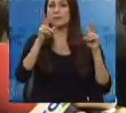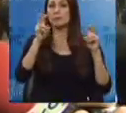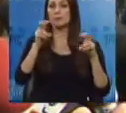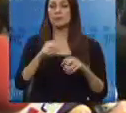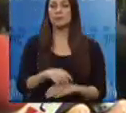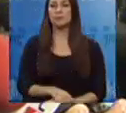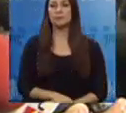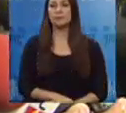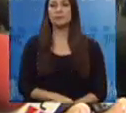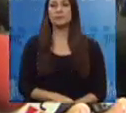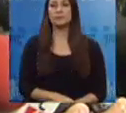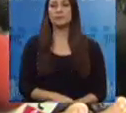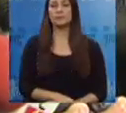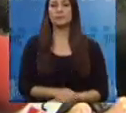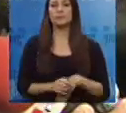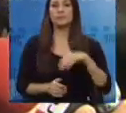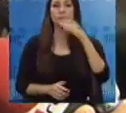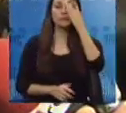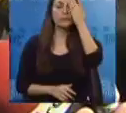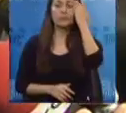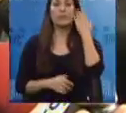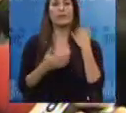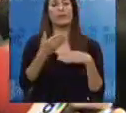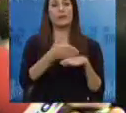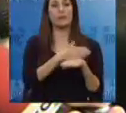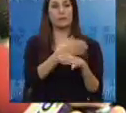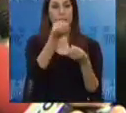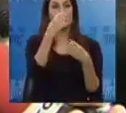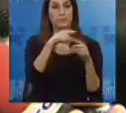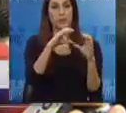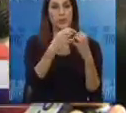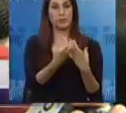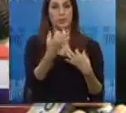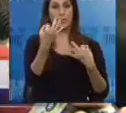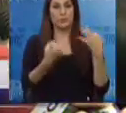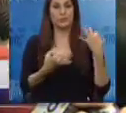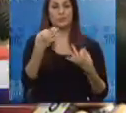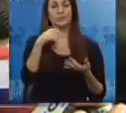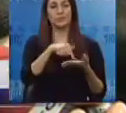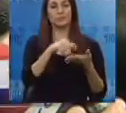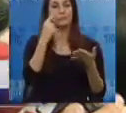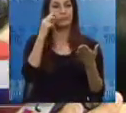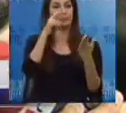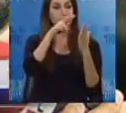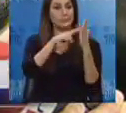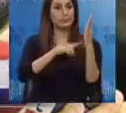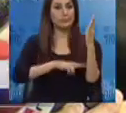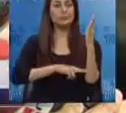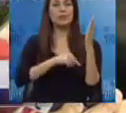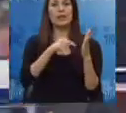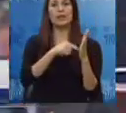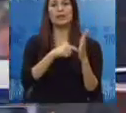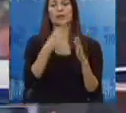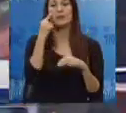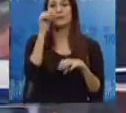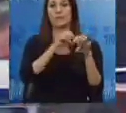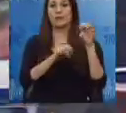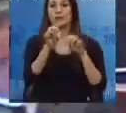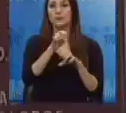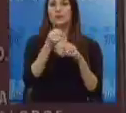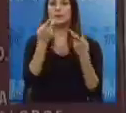los funcionarios involucrados o mencionados en el informe de la Comisión de Justicia, se han abierto los respectivos análisis.